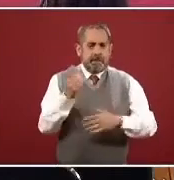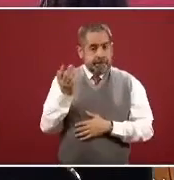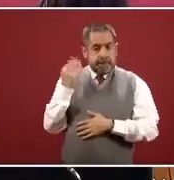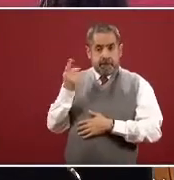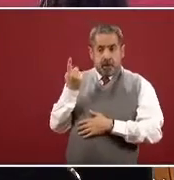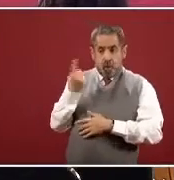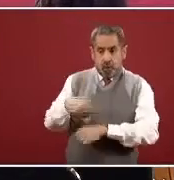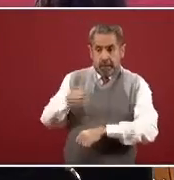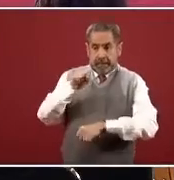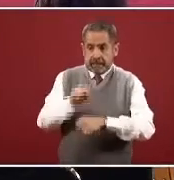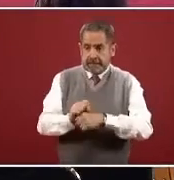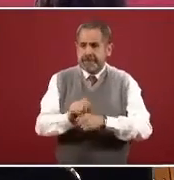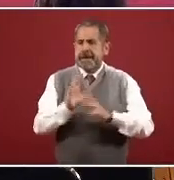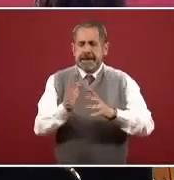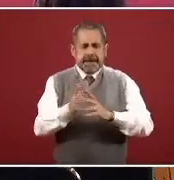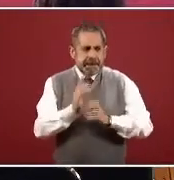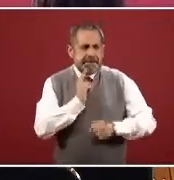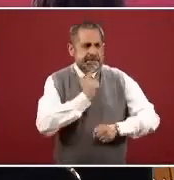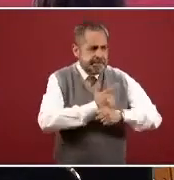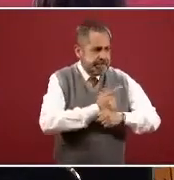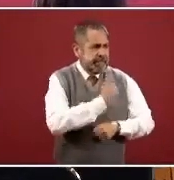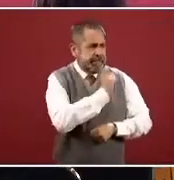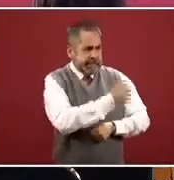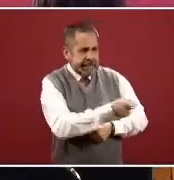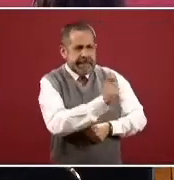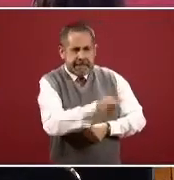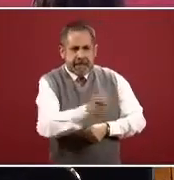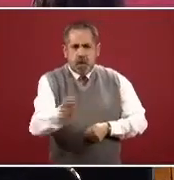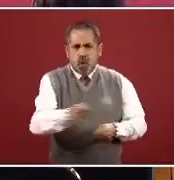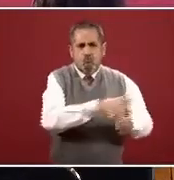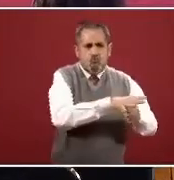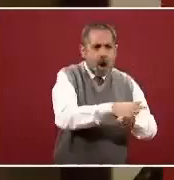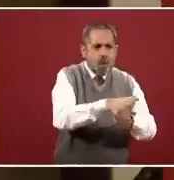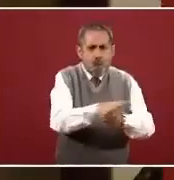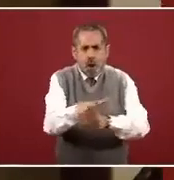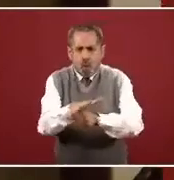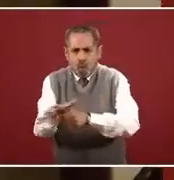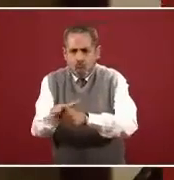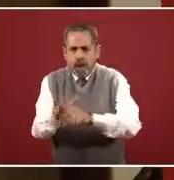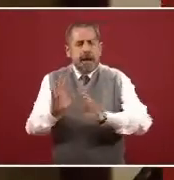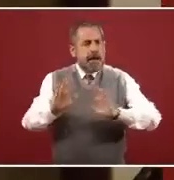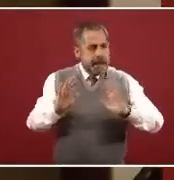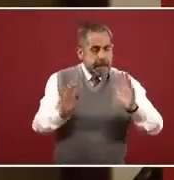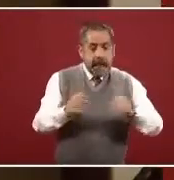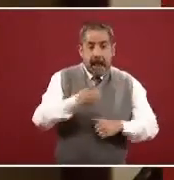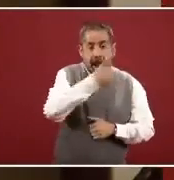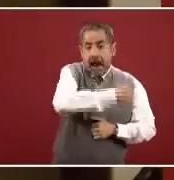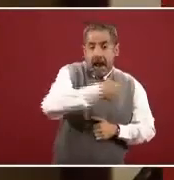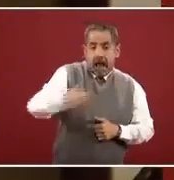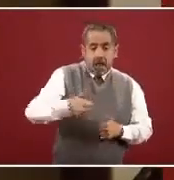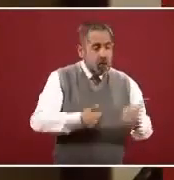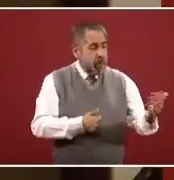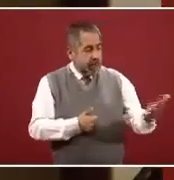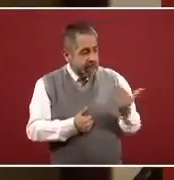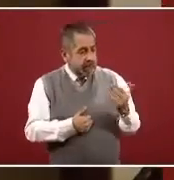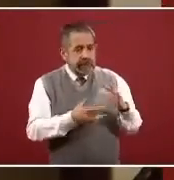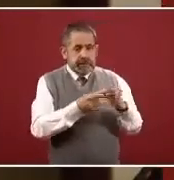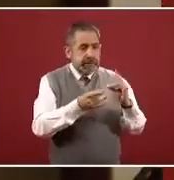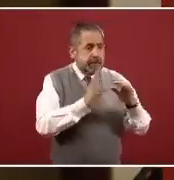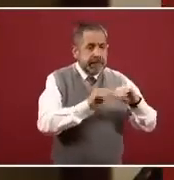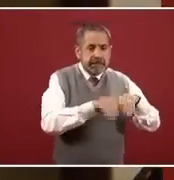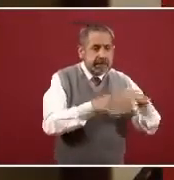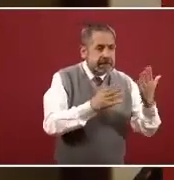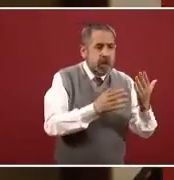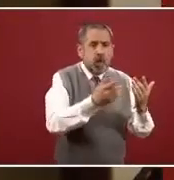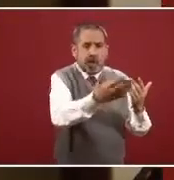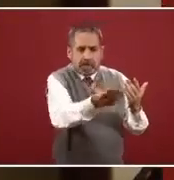más de una semana, identificando todos los proveedores, y a cada uno de ellos se les está pidiendo definir lo